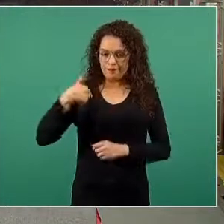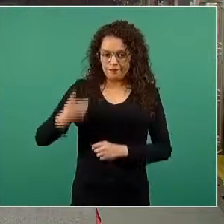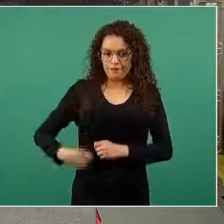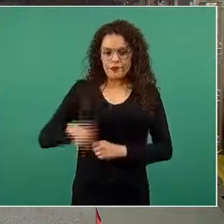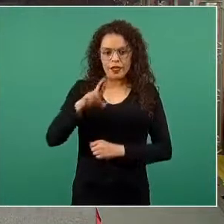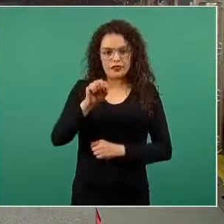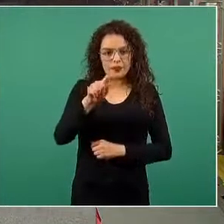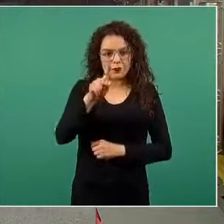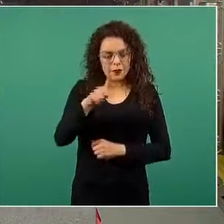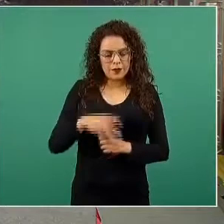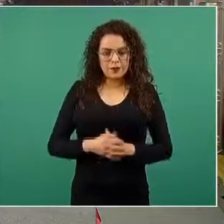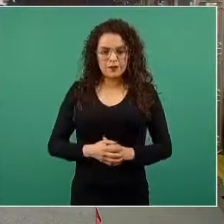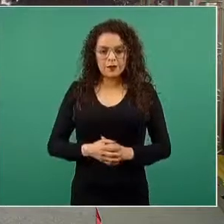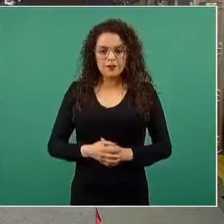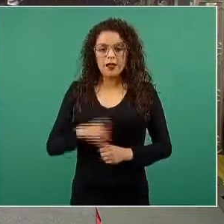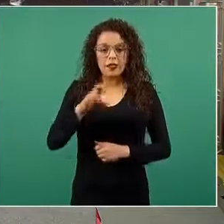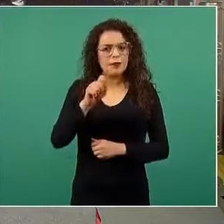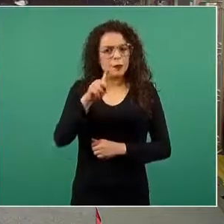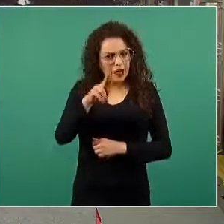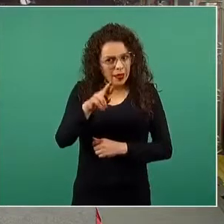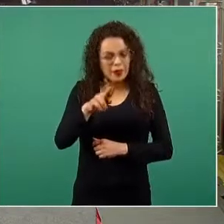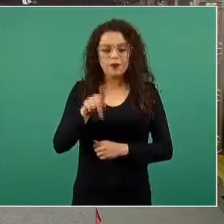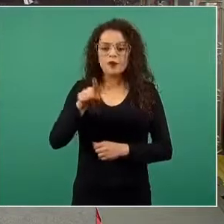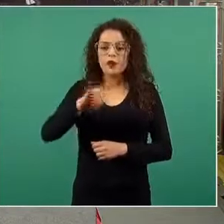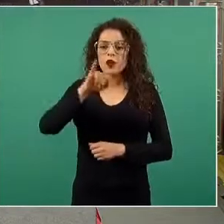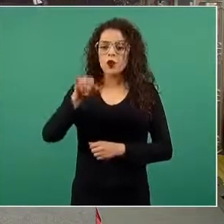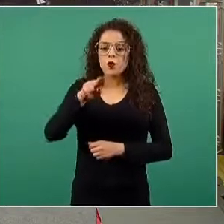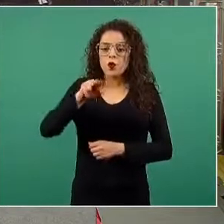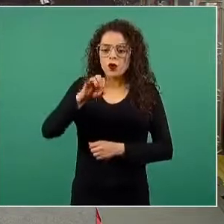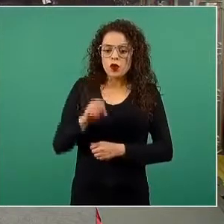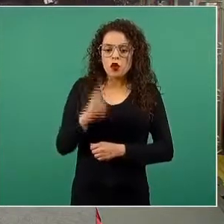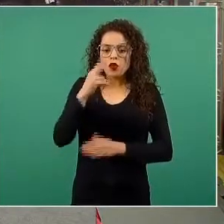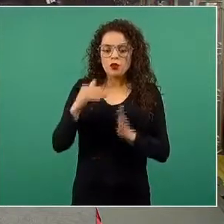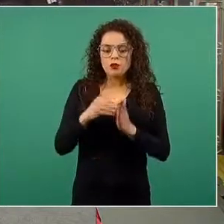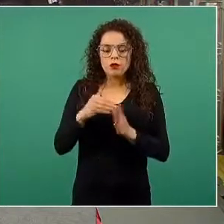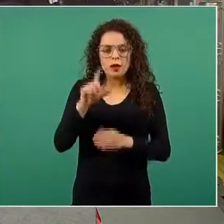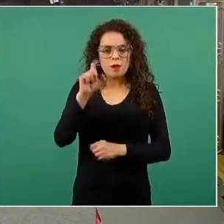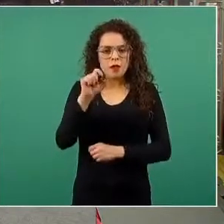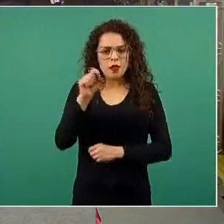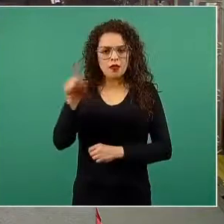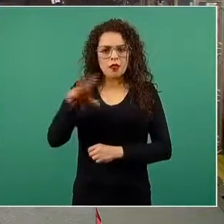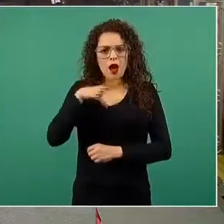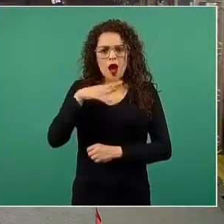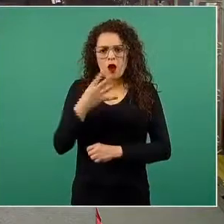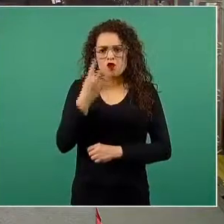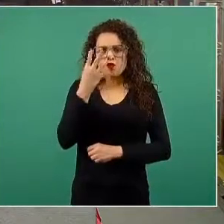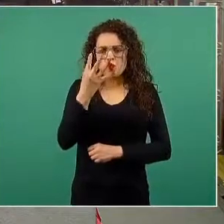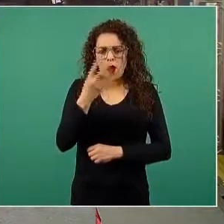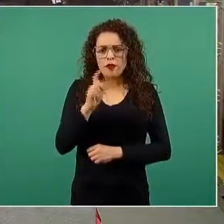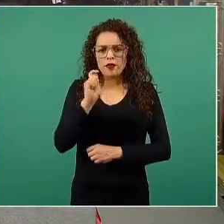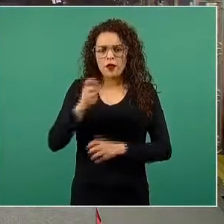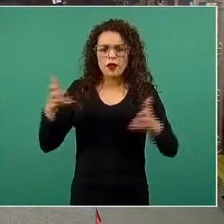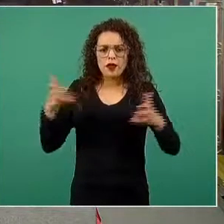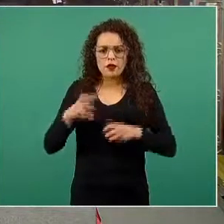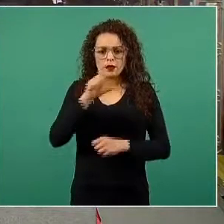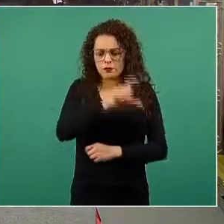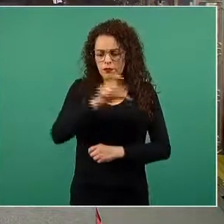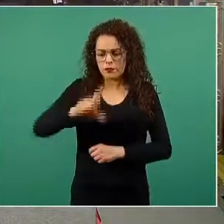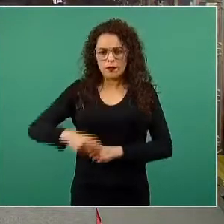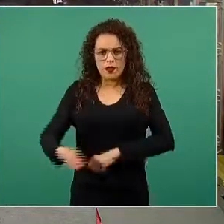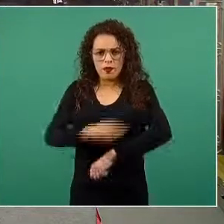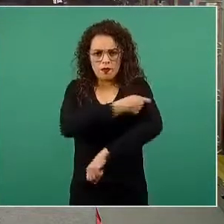SPR. Preguntarles, en junio de 2020 se presentaron 4 desarrollos de vacunas mexicanas contra el